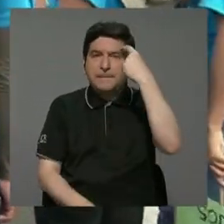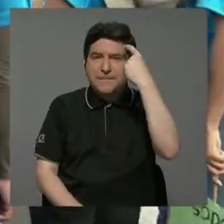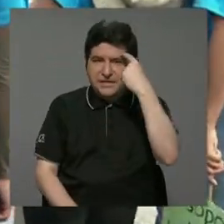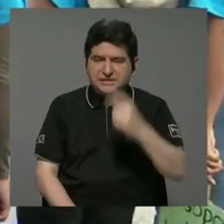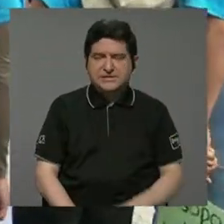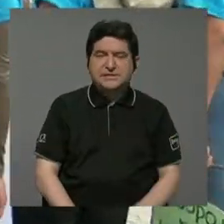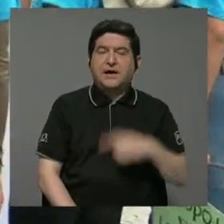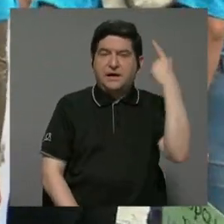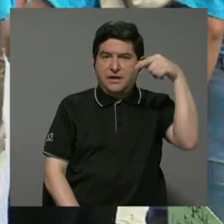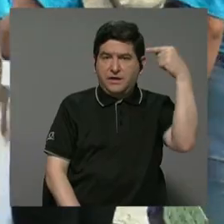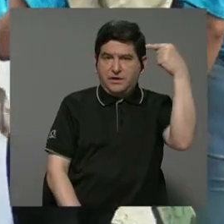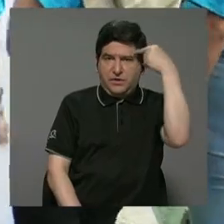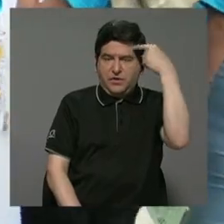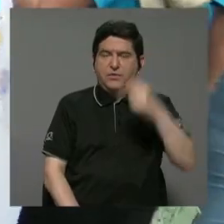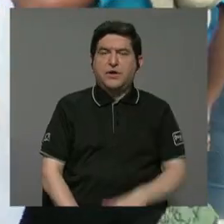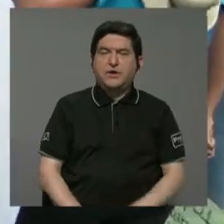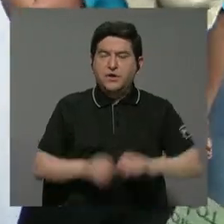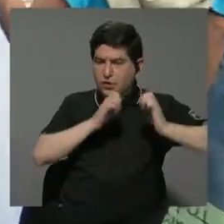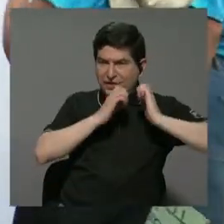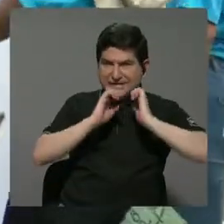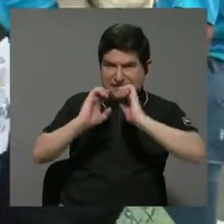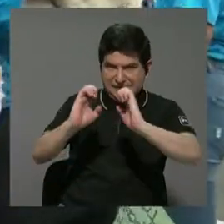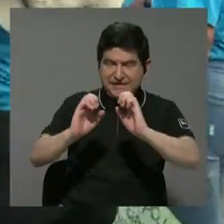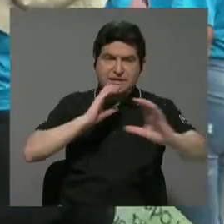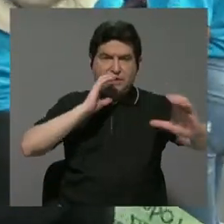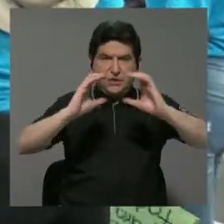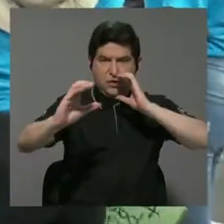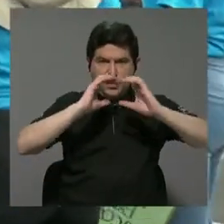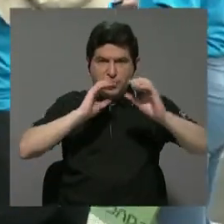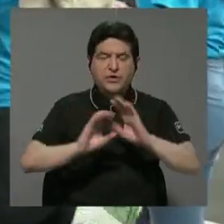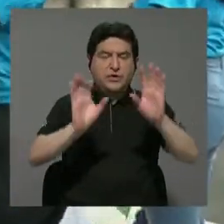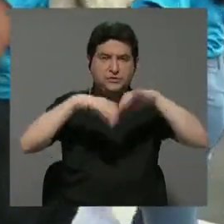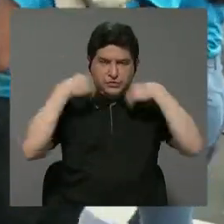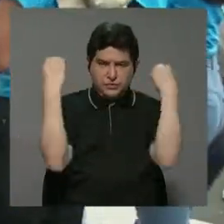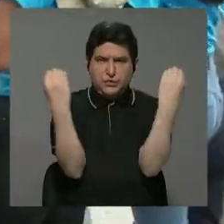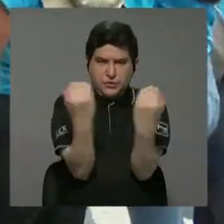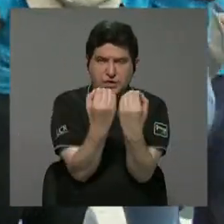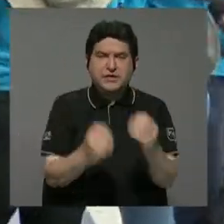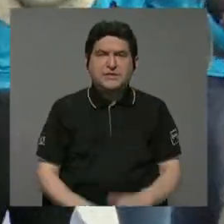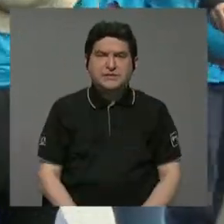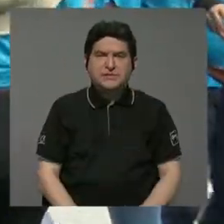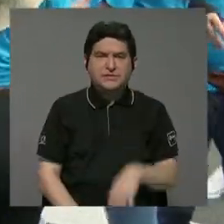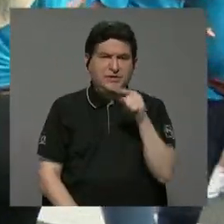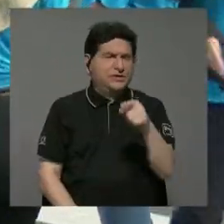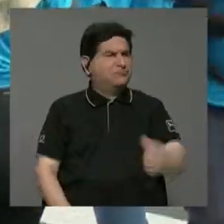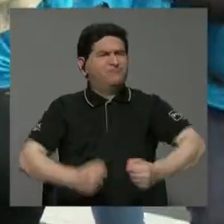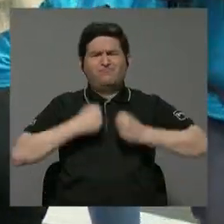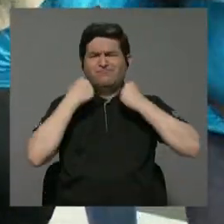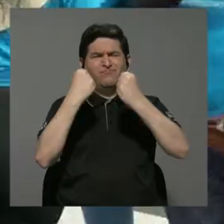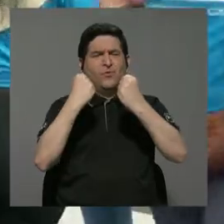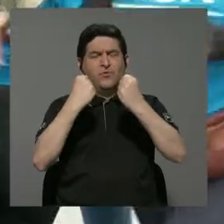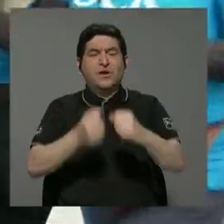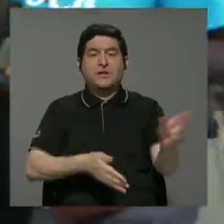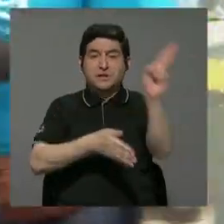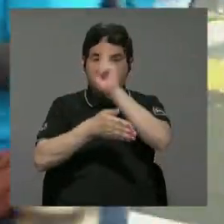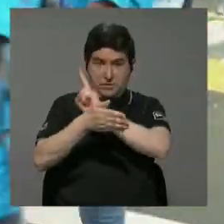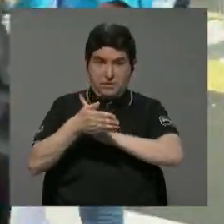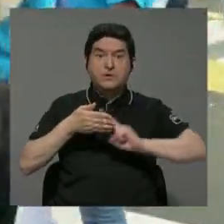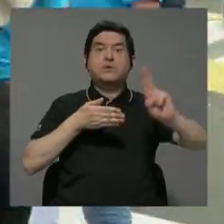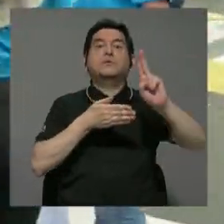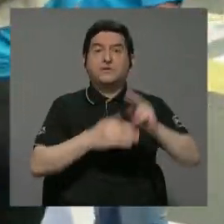que, por ejemplo, a nivel gubernamental, la estrategia de comunicación, de organización, es extremadamente fuerte y creo que la universidad